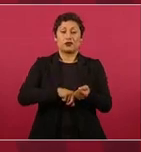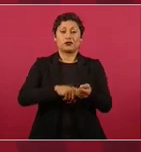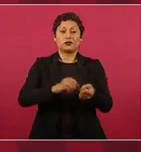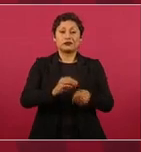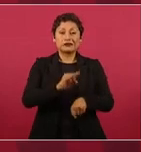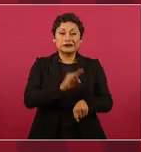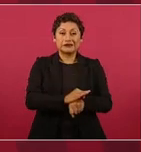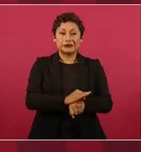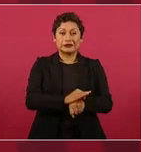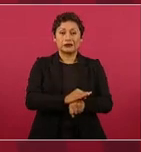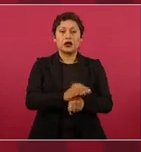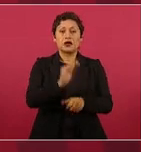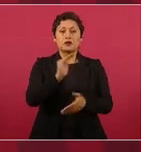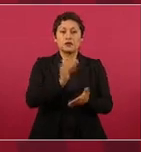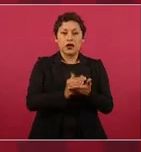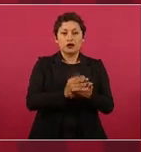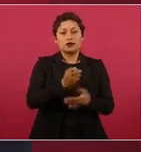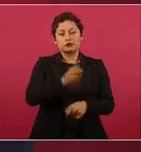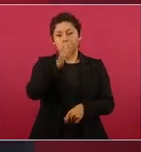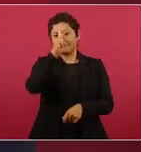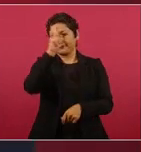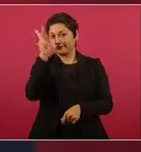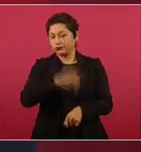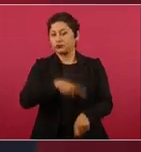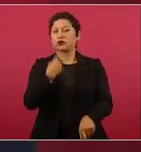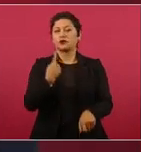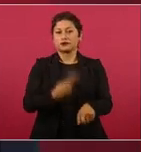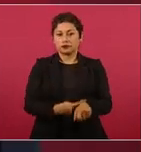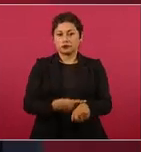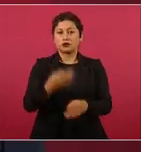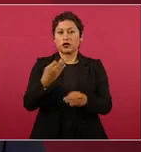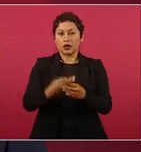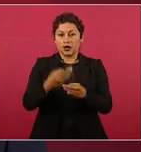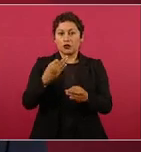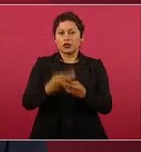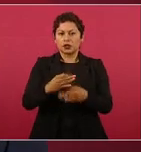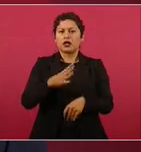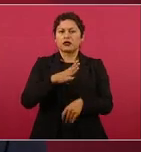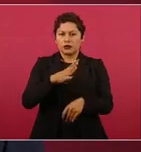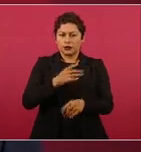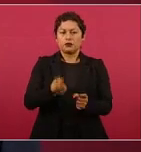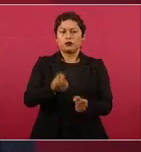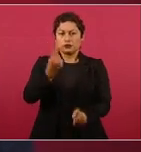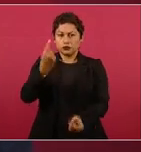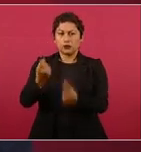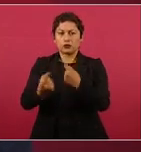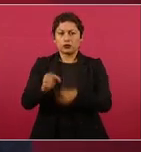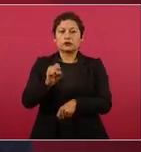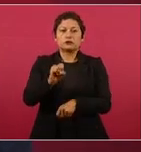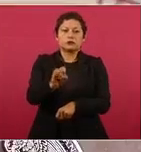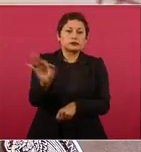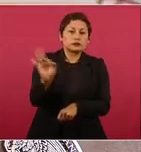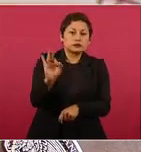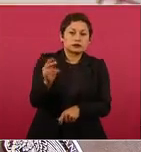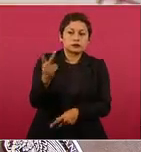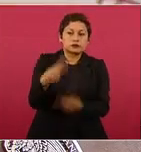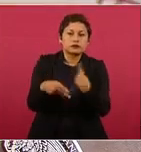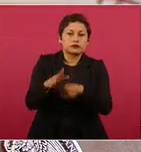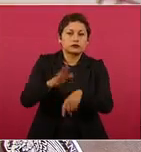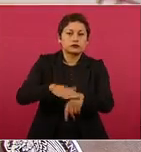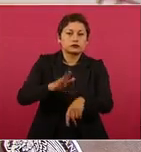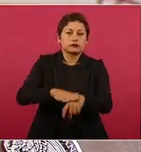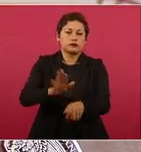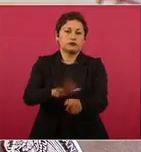México hemos tenido 60 casos hasta el momento. Sí, es esperable que se sigan presentando más casos conforme los seguiremos